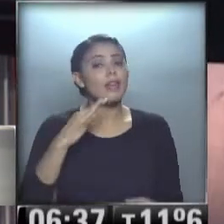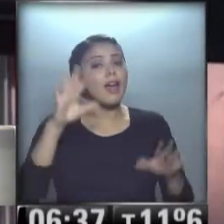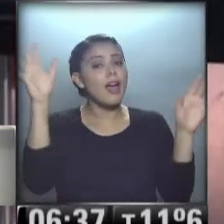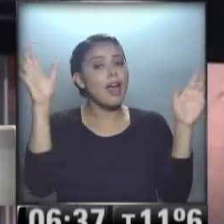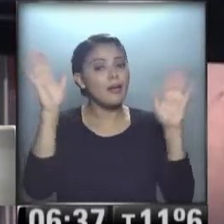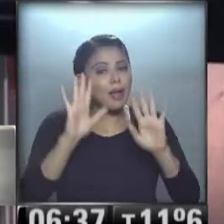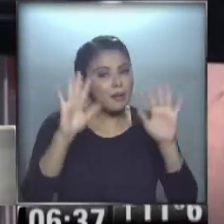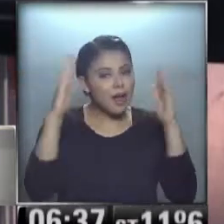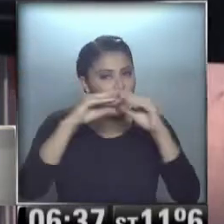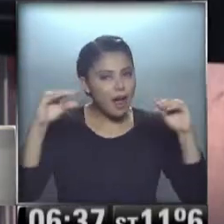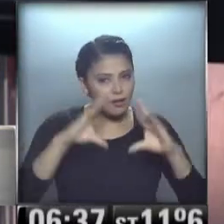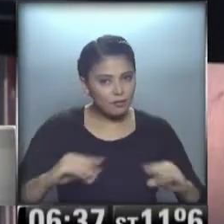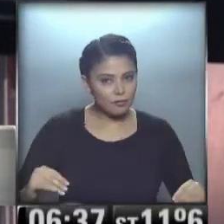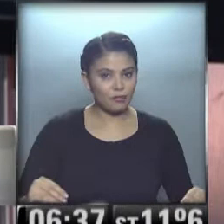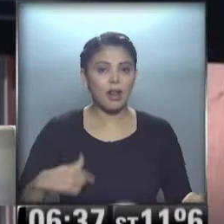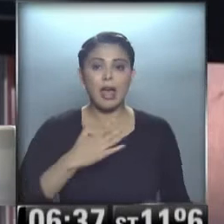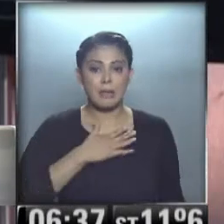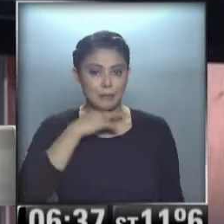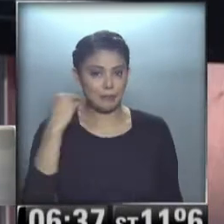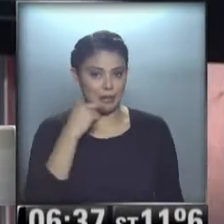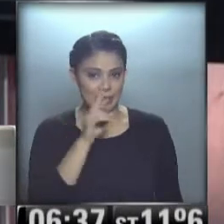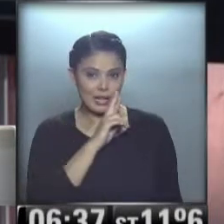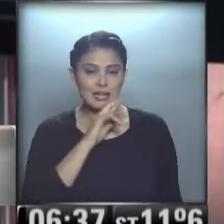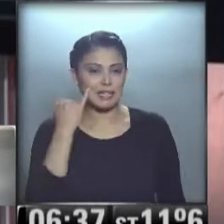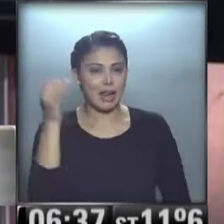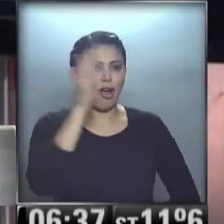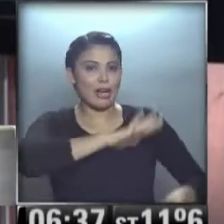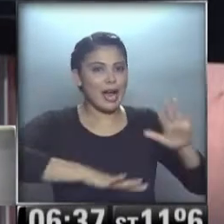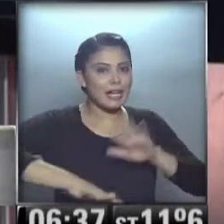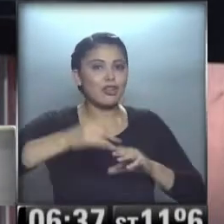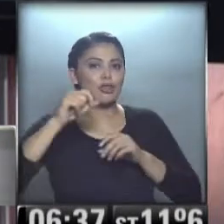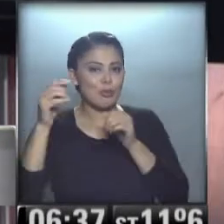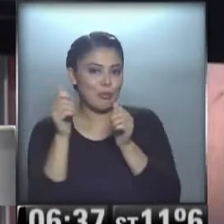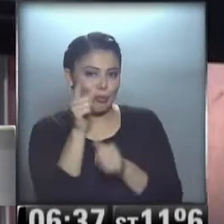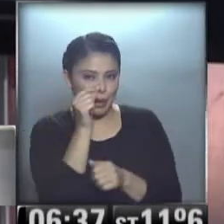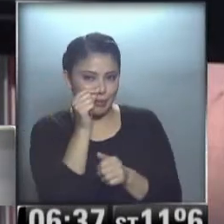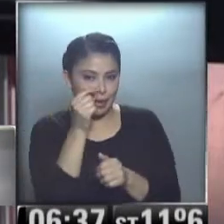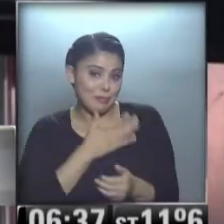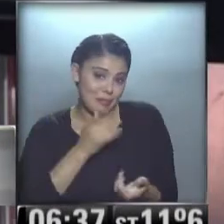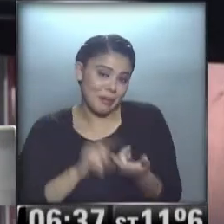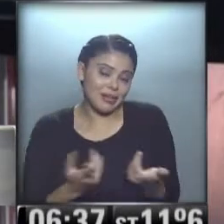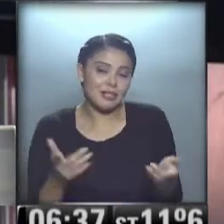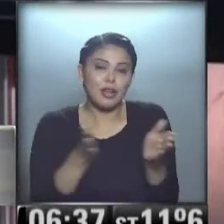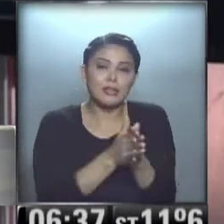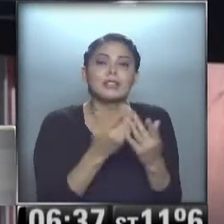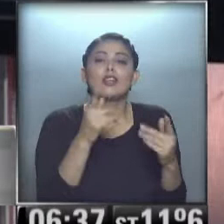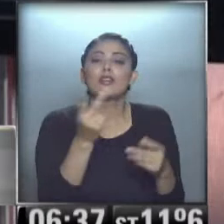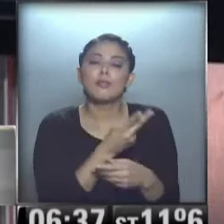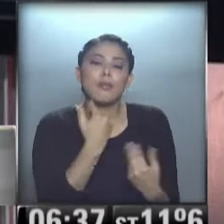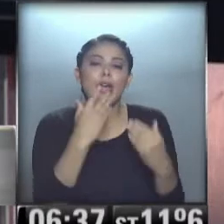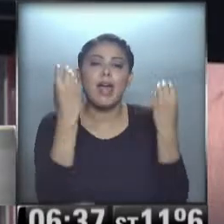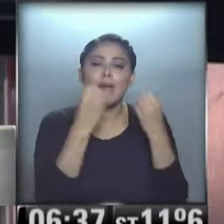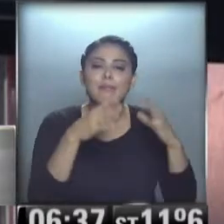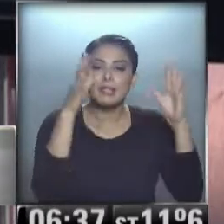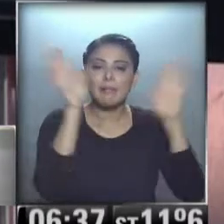Ana María. Ya ahí mi hija está haciendo organizaciones con su papá, con mi marido, para armar justamente el